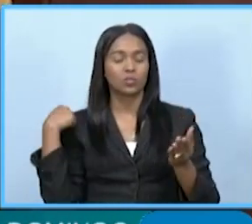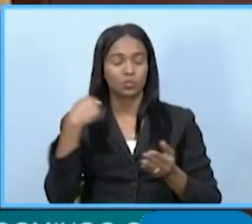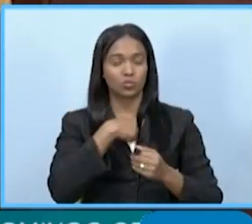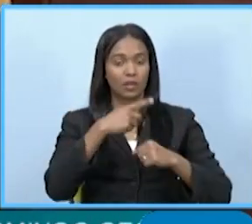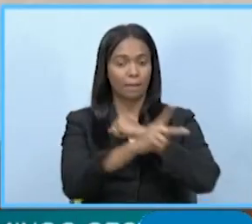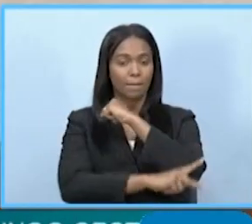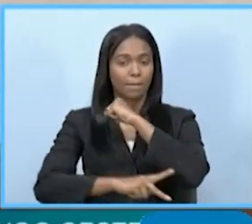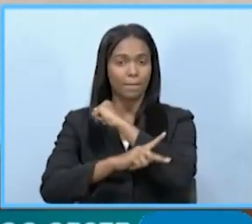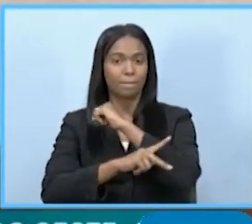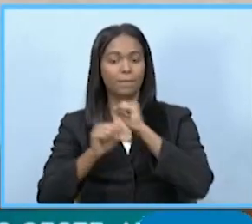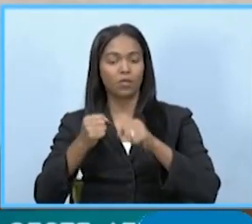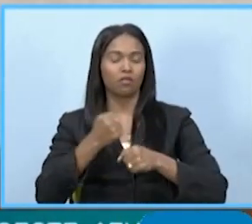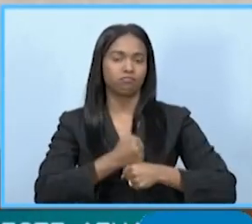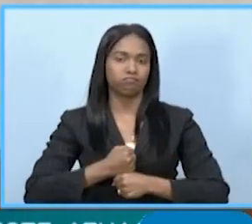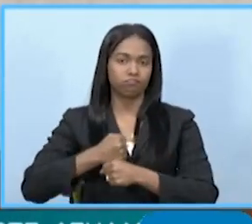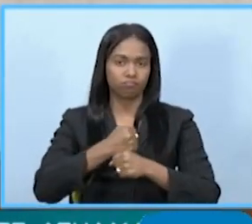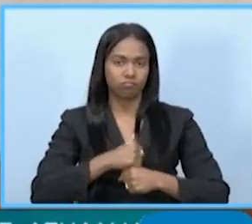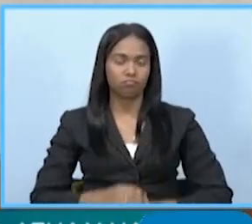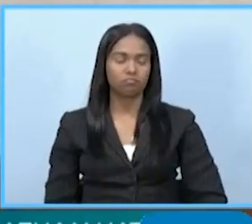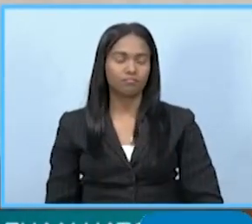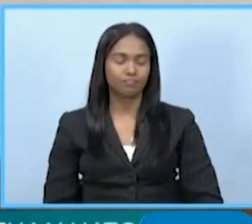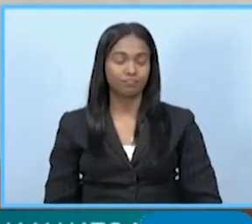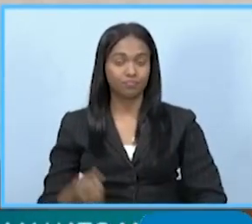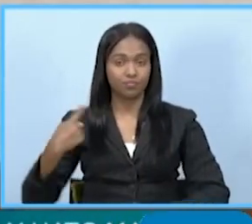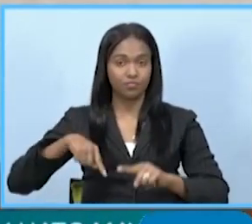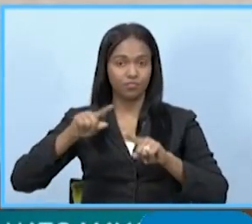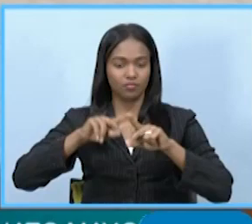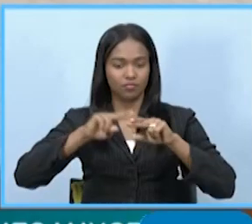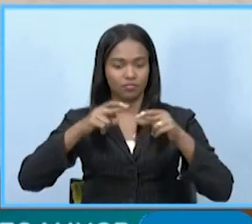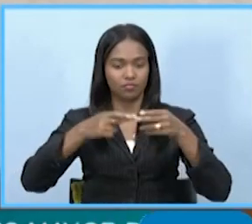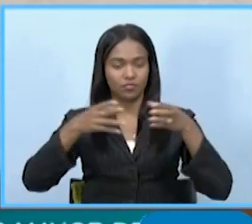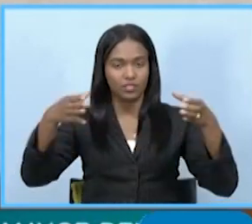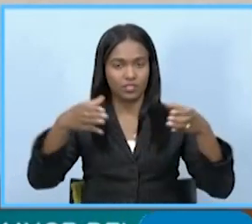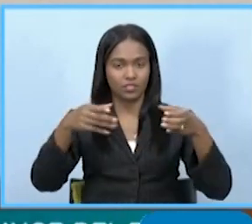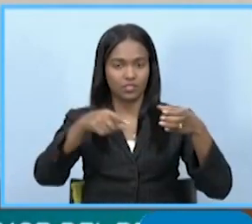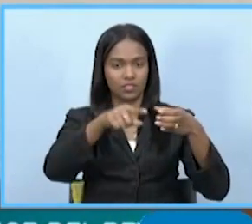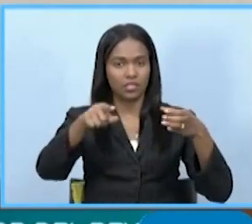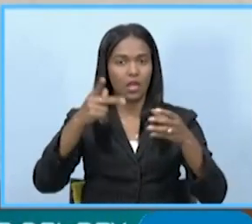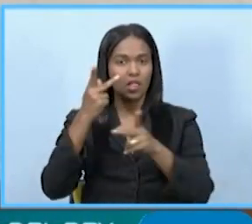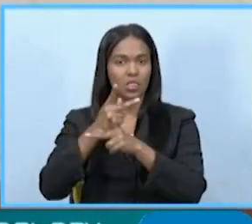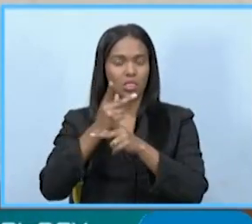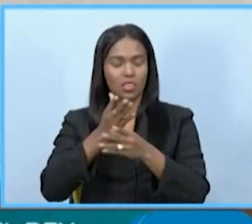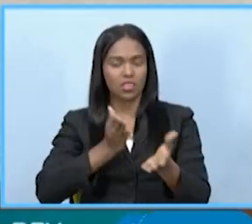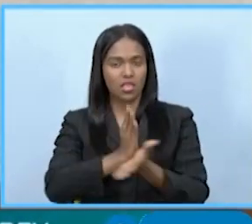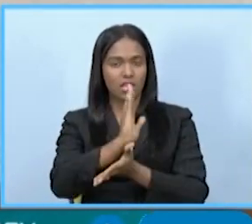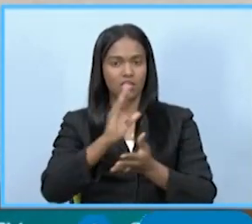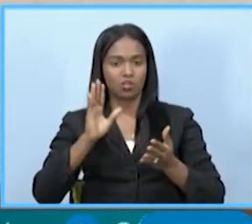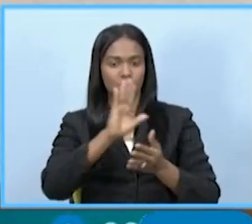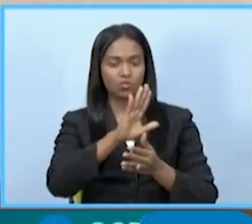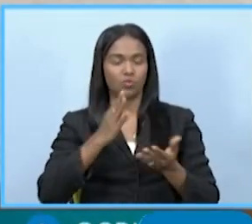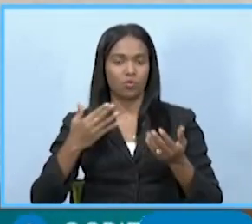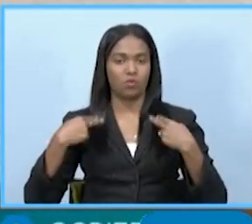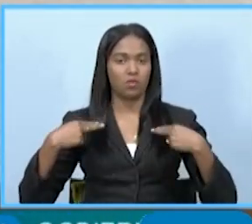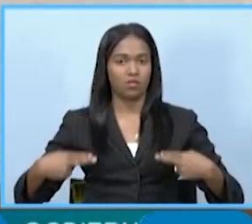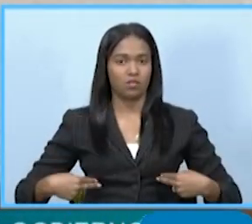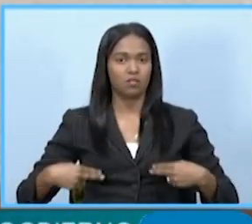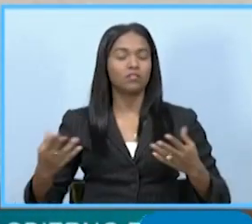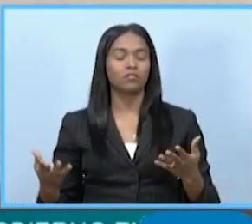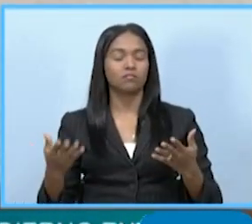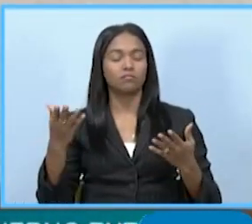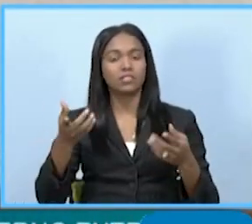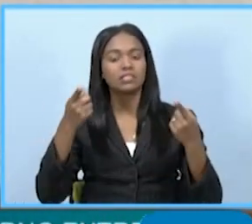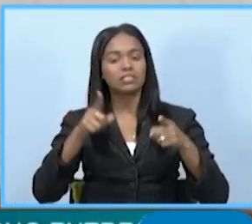nuestros países. Al encabezar una reunión de los procuradores de derechos, defensores del pueblo y ombudsman,